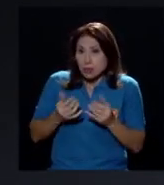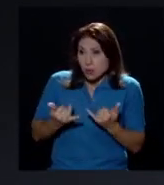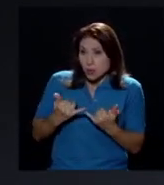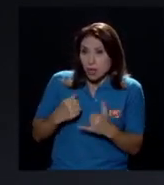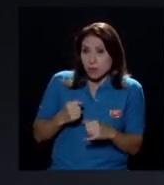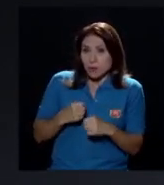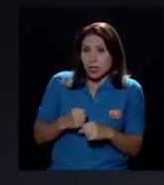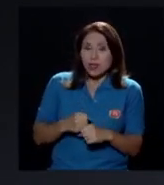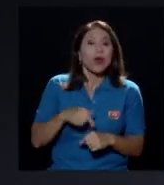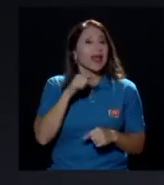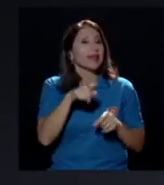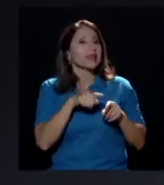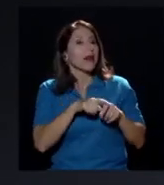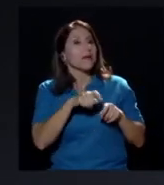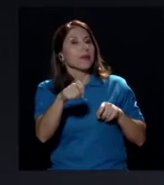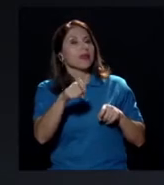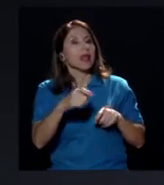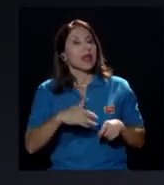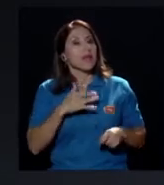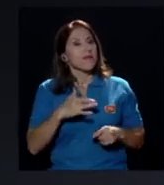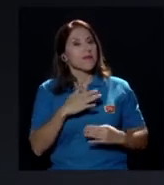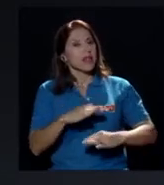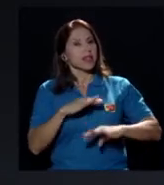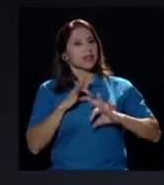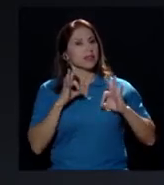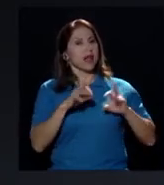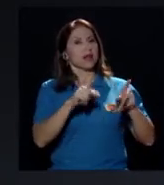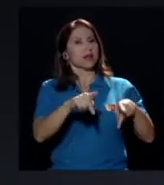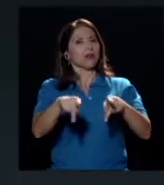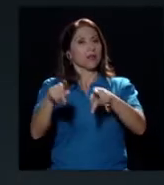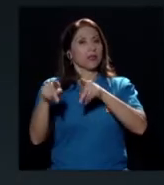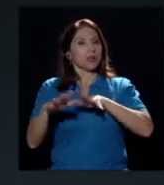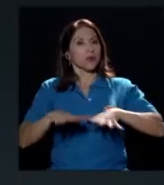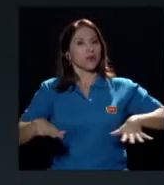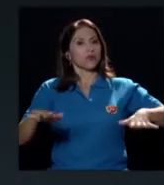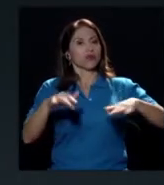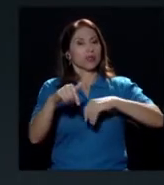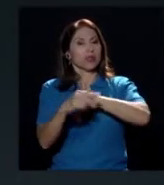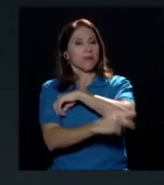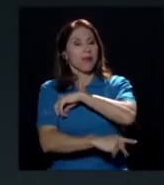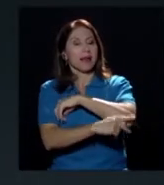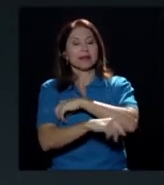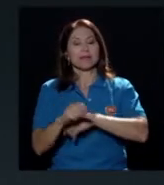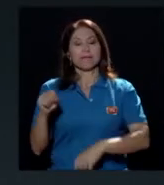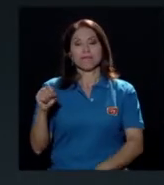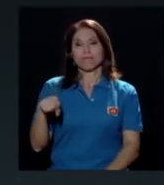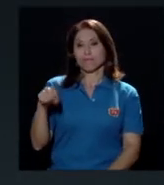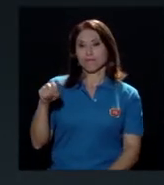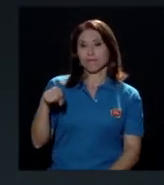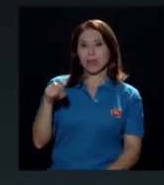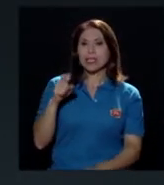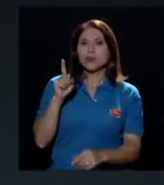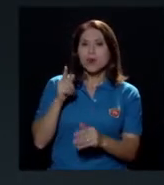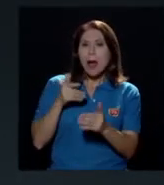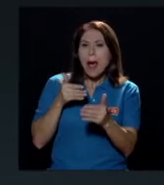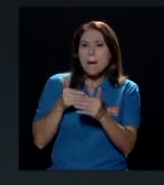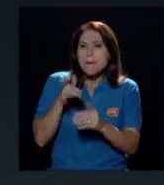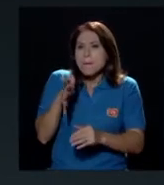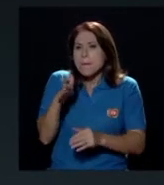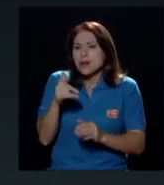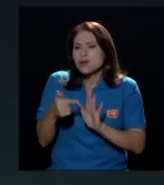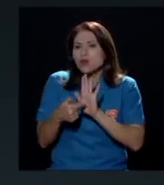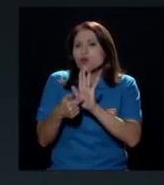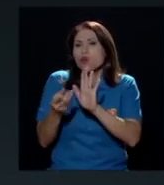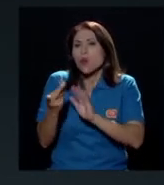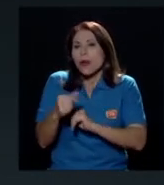alguna manera el bienestar de los ciudadanos de este país. Sí, es una aproximación de ese bienestar.